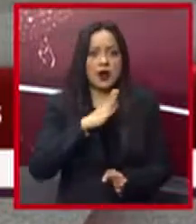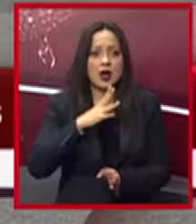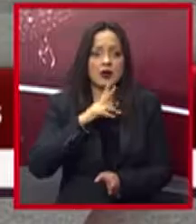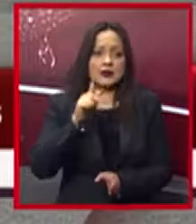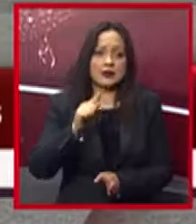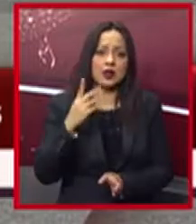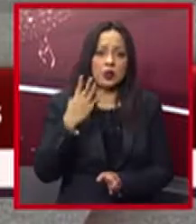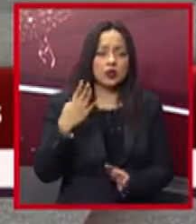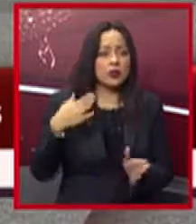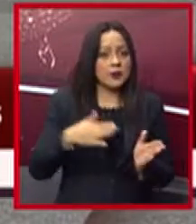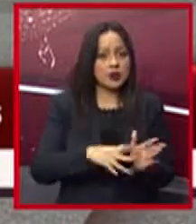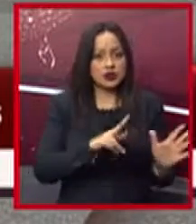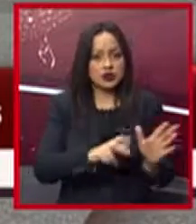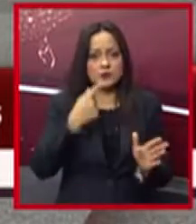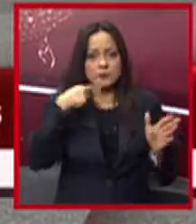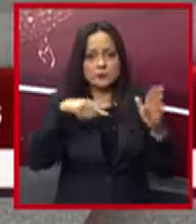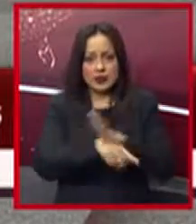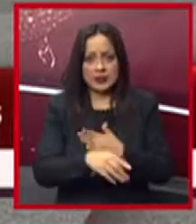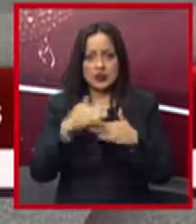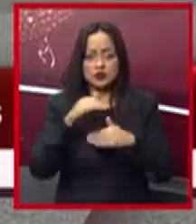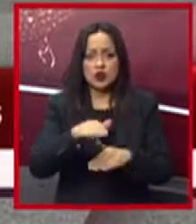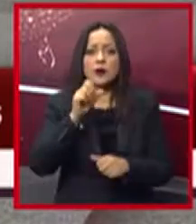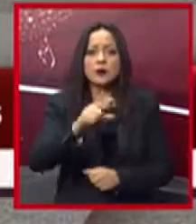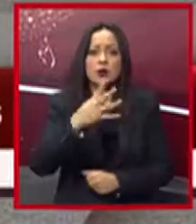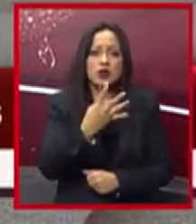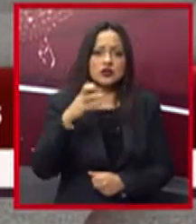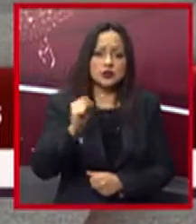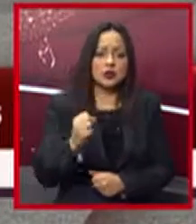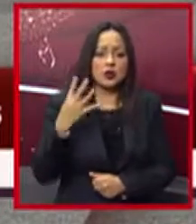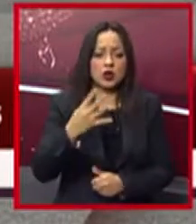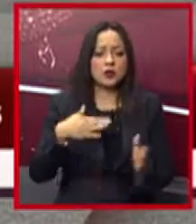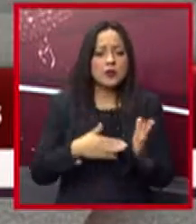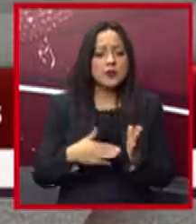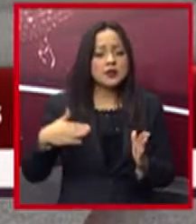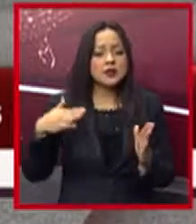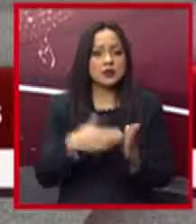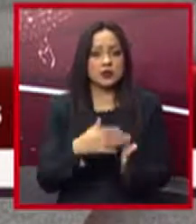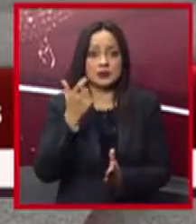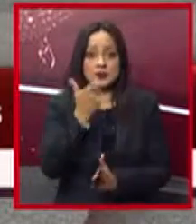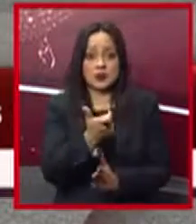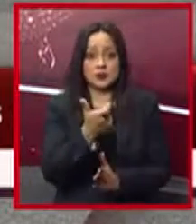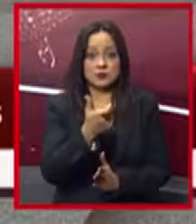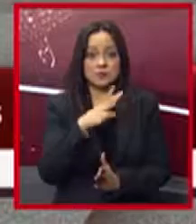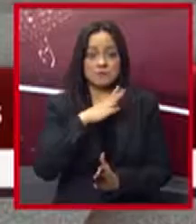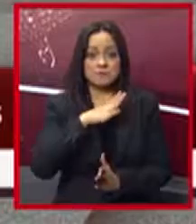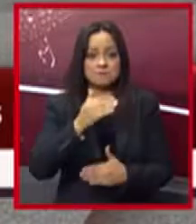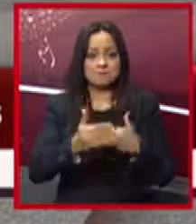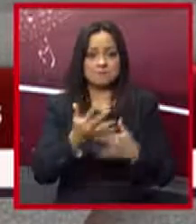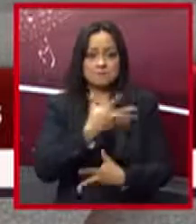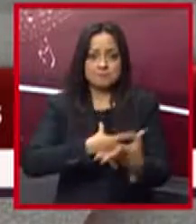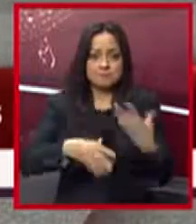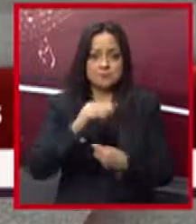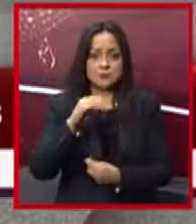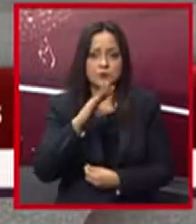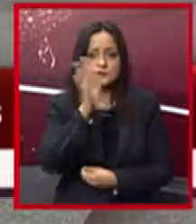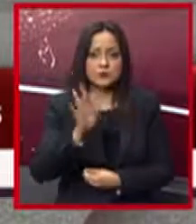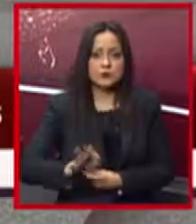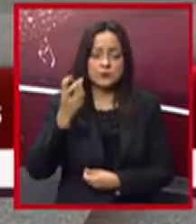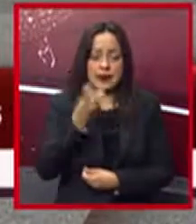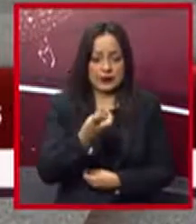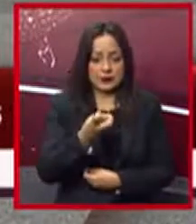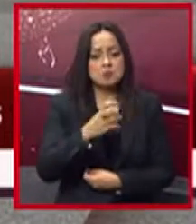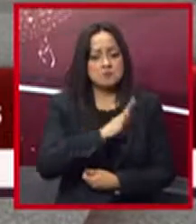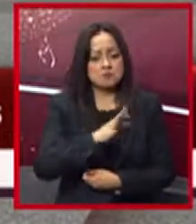quejas presentadas por un monto de 464 millones de pesos, se ha logrado recuperar el 90% de